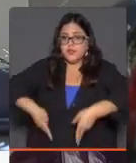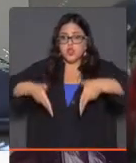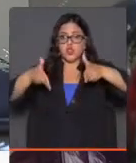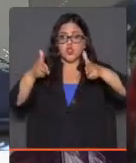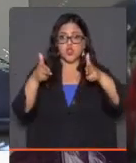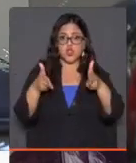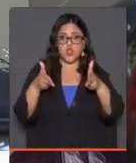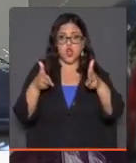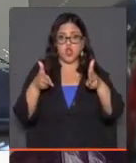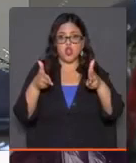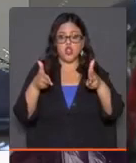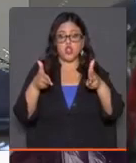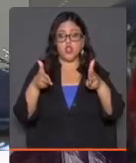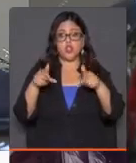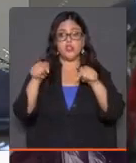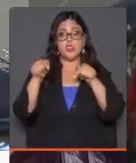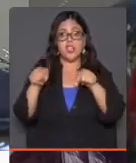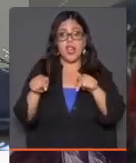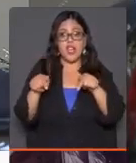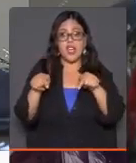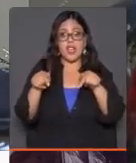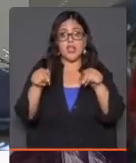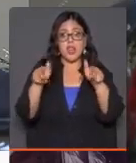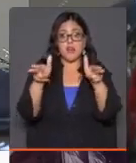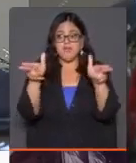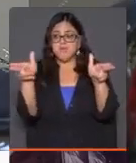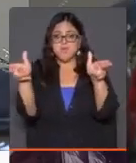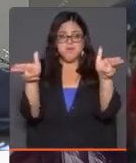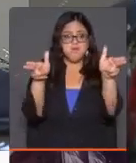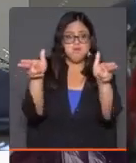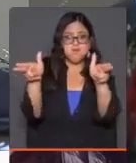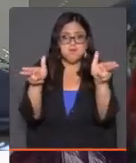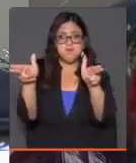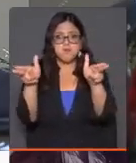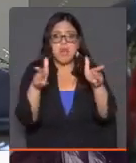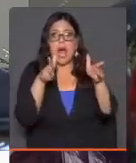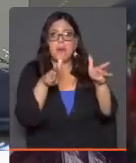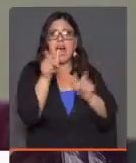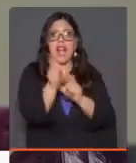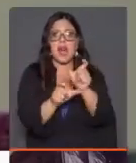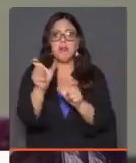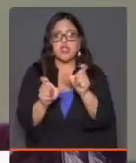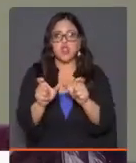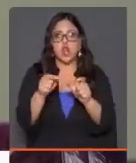procede entonces a intimidar a las personas que se encontraban en el lugar.